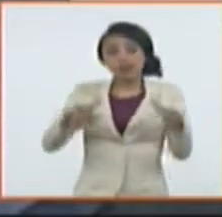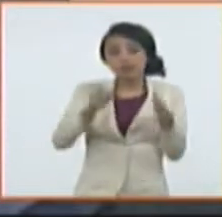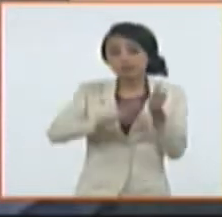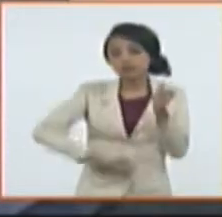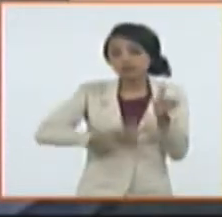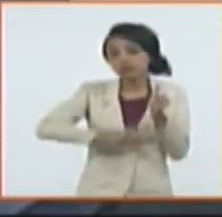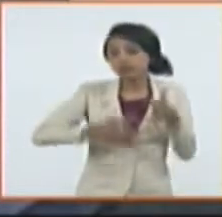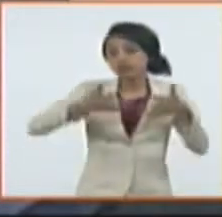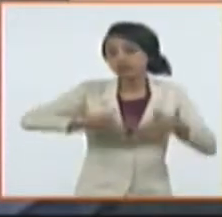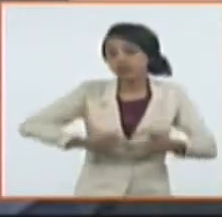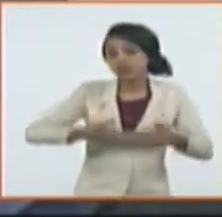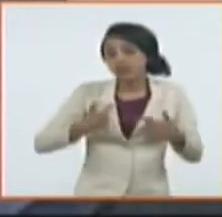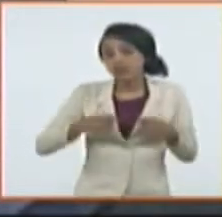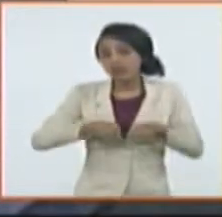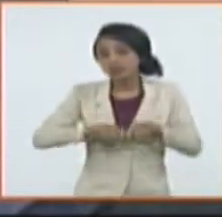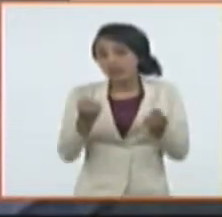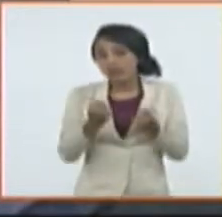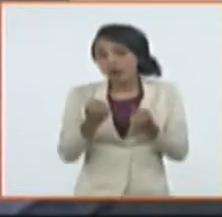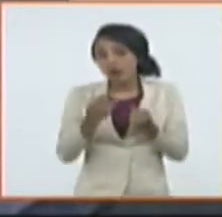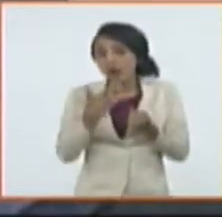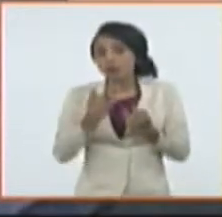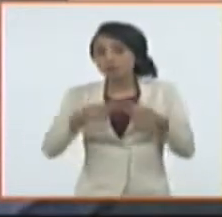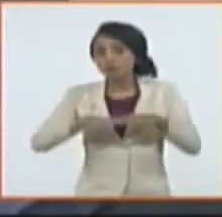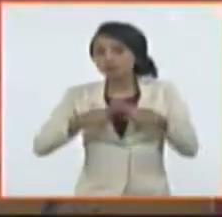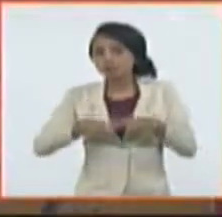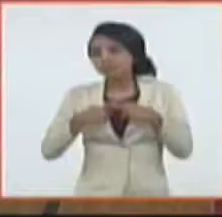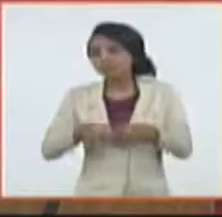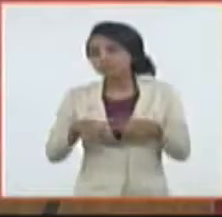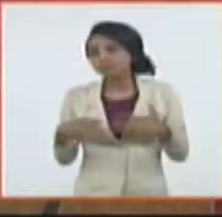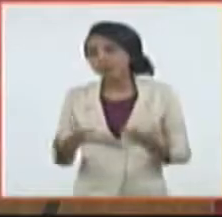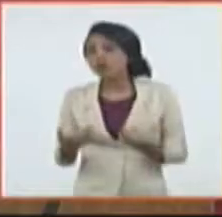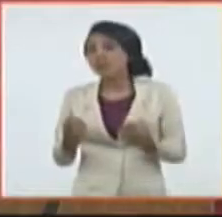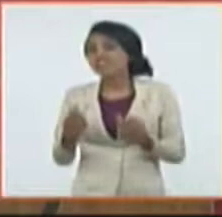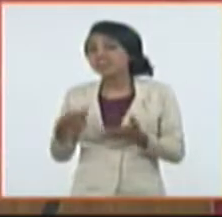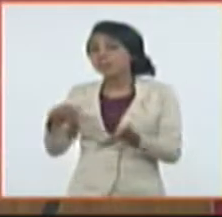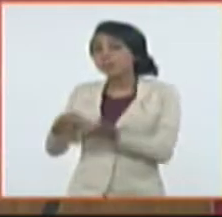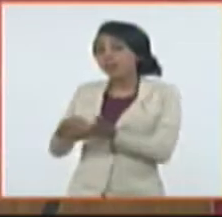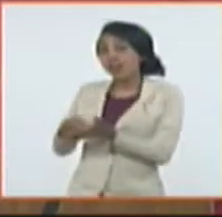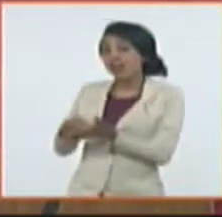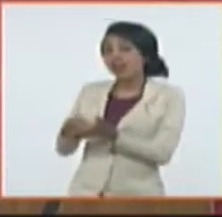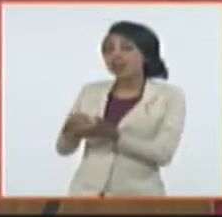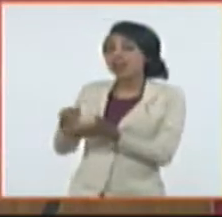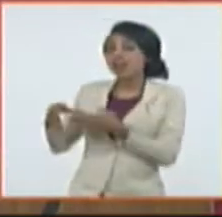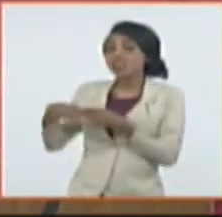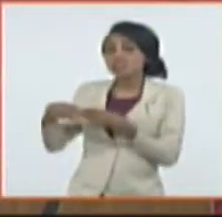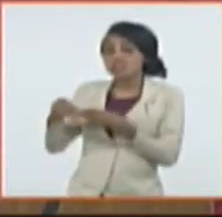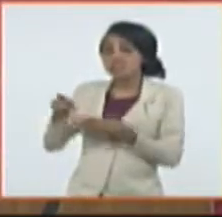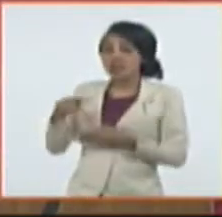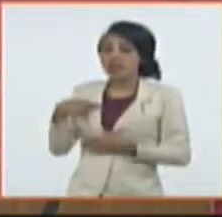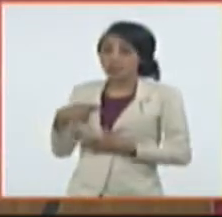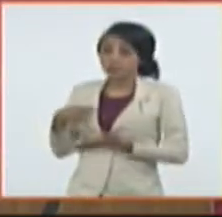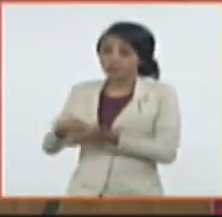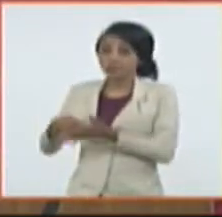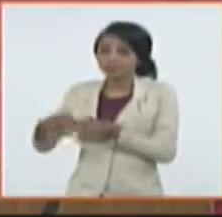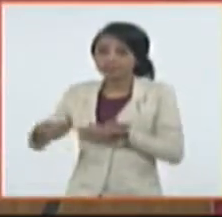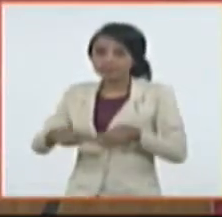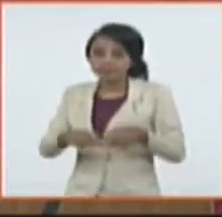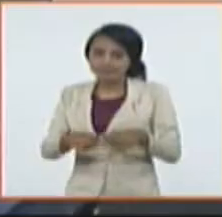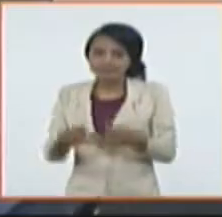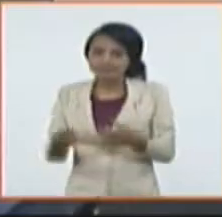y también tiene que ver con algunos elementos de ahorro. Hay que decir que se ha incrementado notablemente la